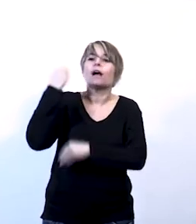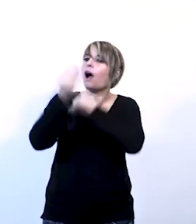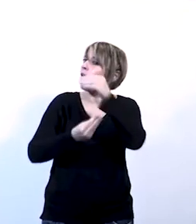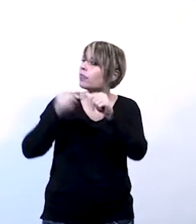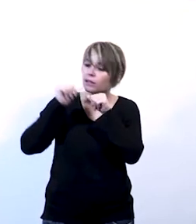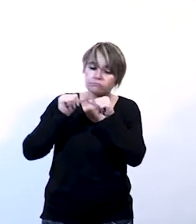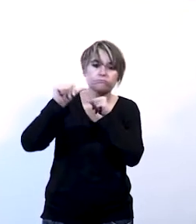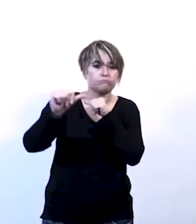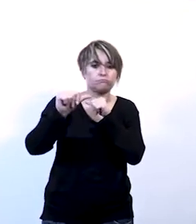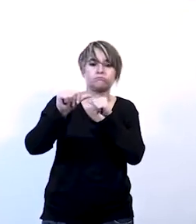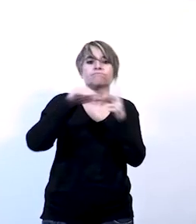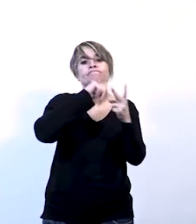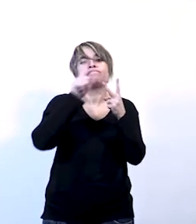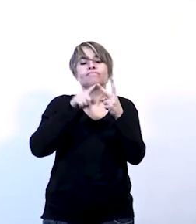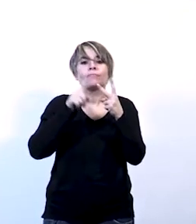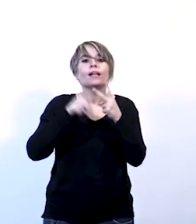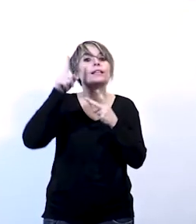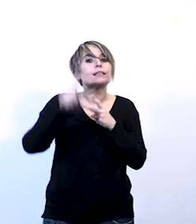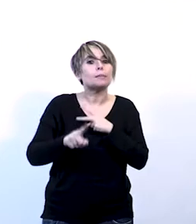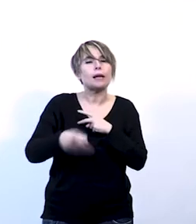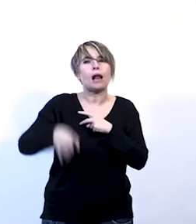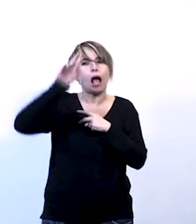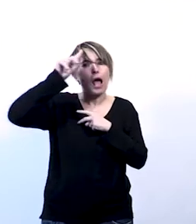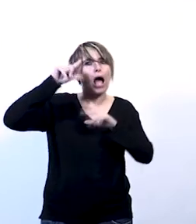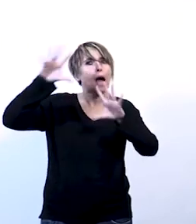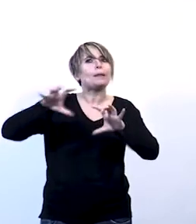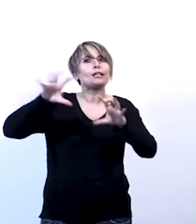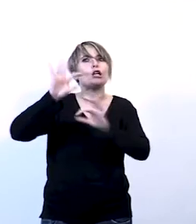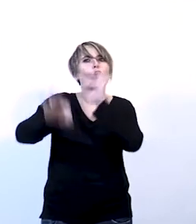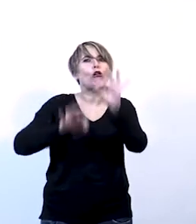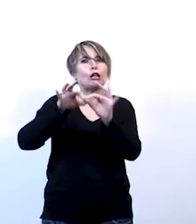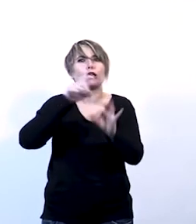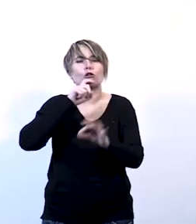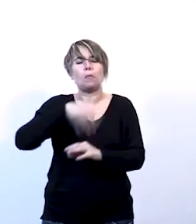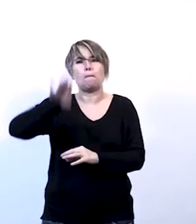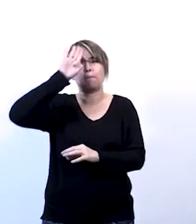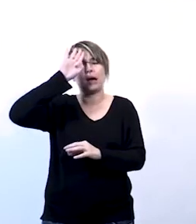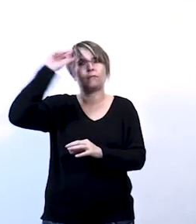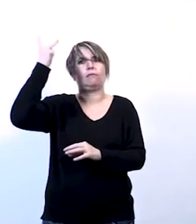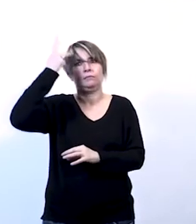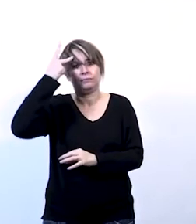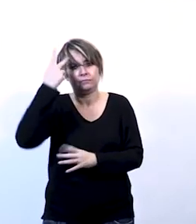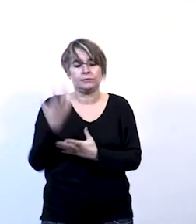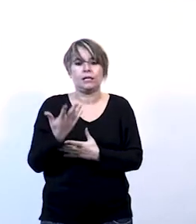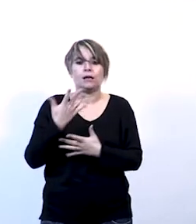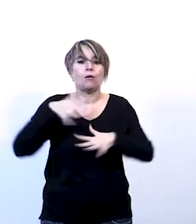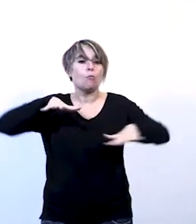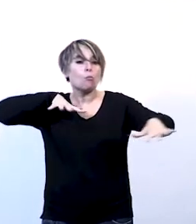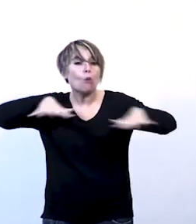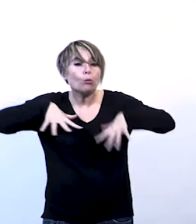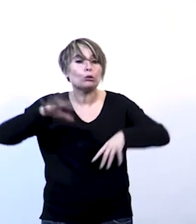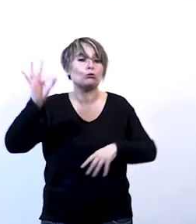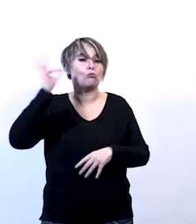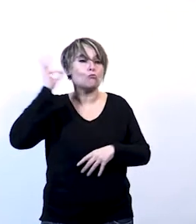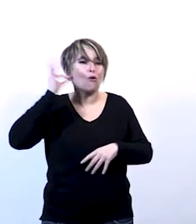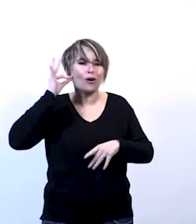hacemos, es una cosa. Otra cosa es aprender cómo organizarnos. Un movimiento grande de mujeres